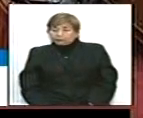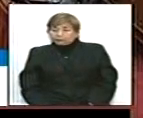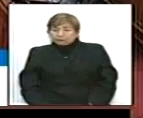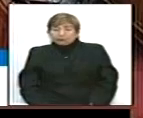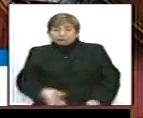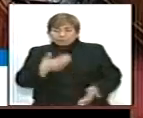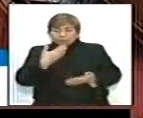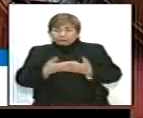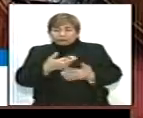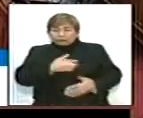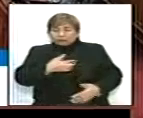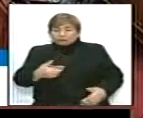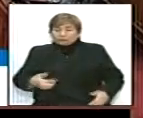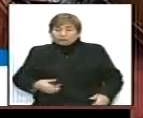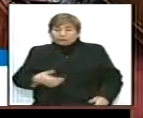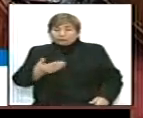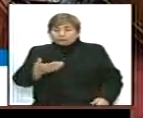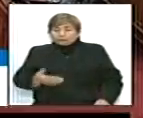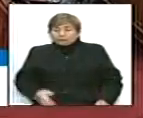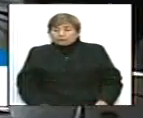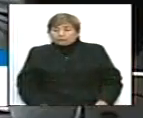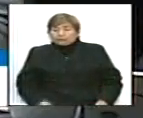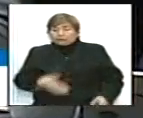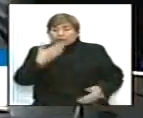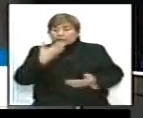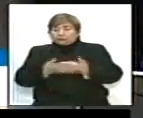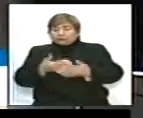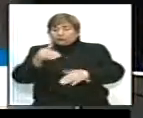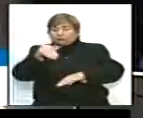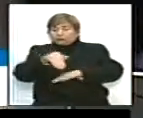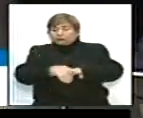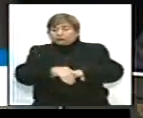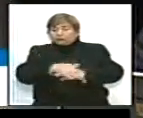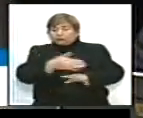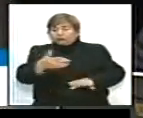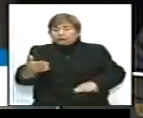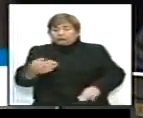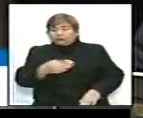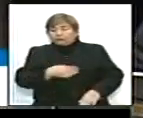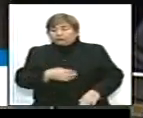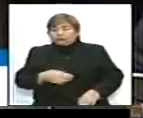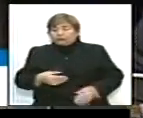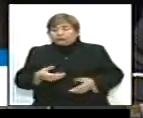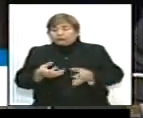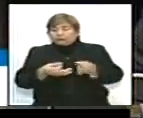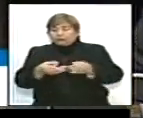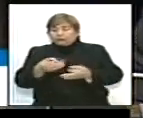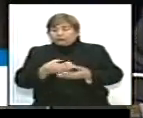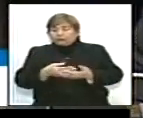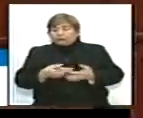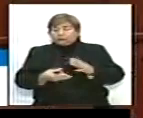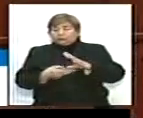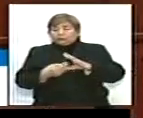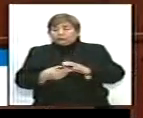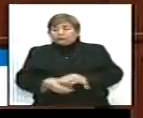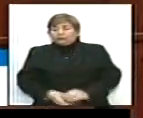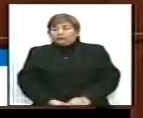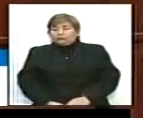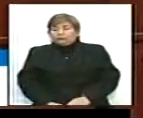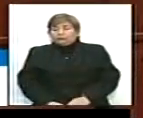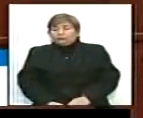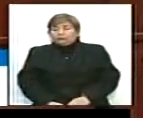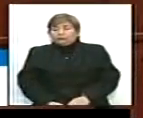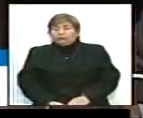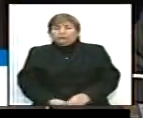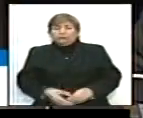Muchas gracias, señor presidente. Ante todo, muy buenas noches al ministro de Economía y al ministro de Energía y Minas.